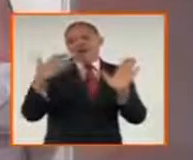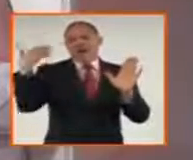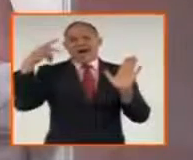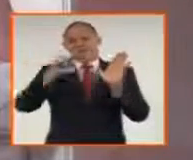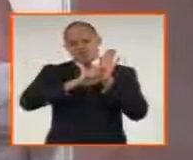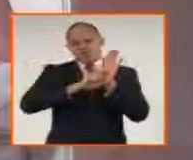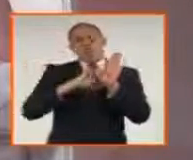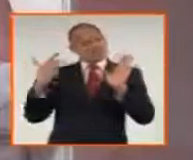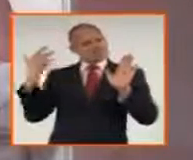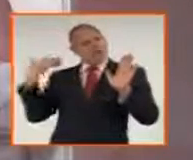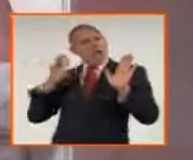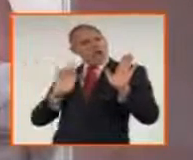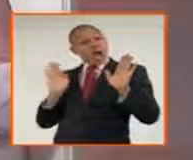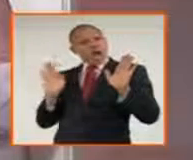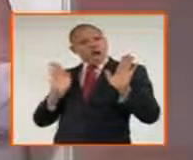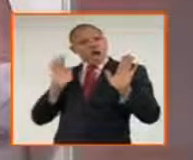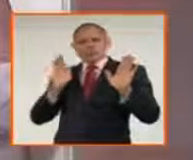descubre